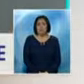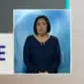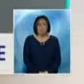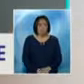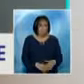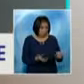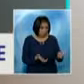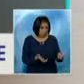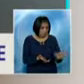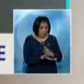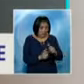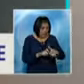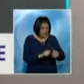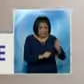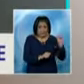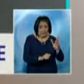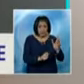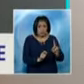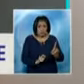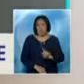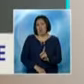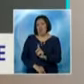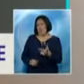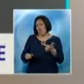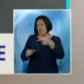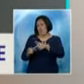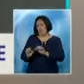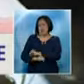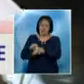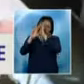Ajá. No ha sido granada, no ha sido granada. Gasolina, puló.